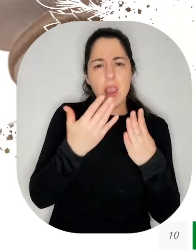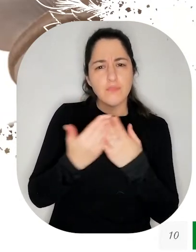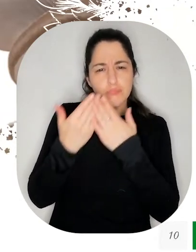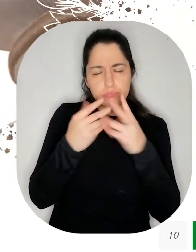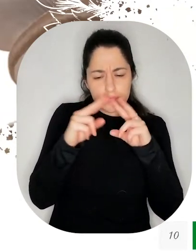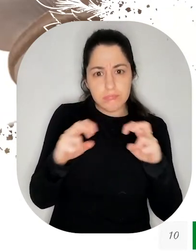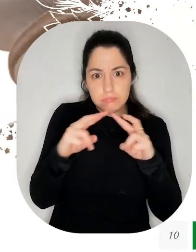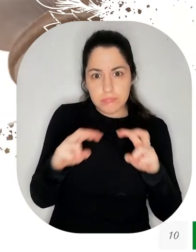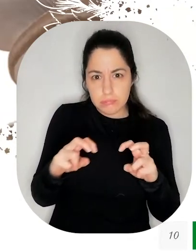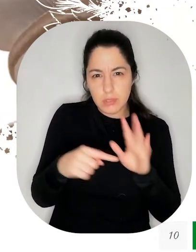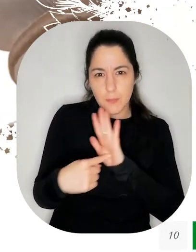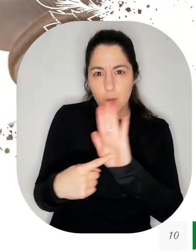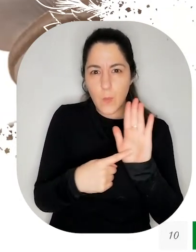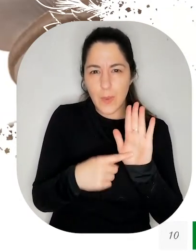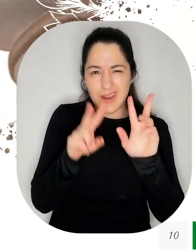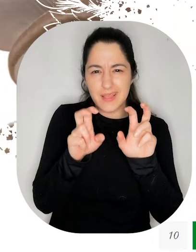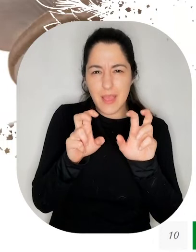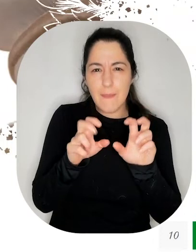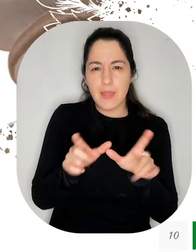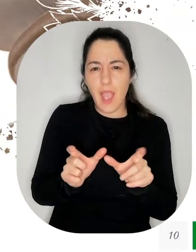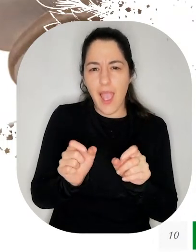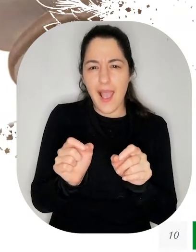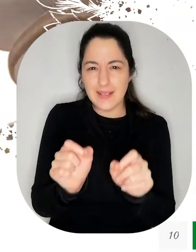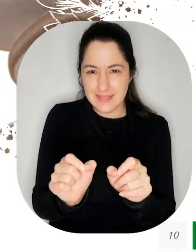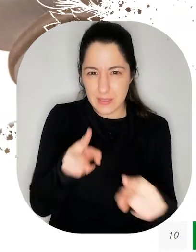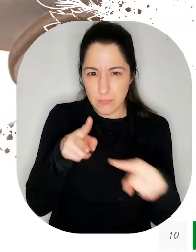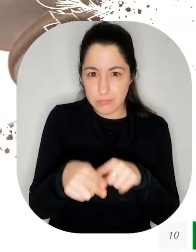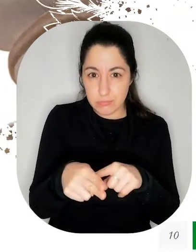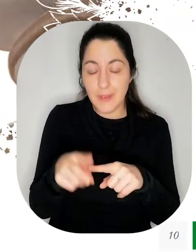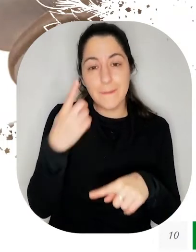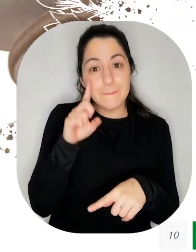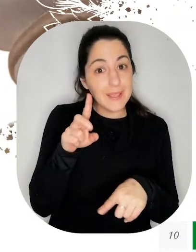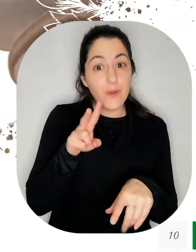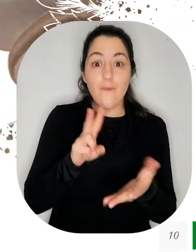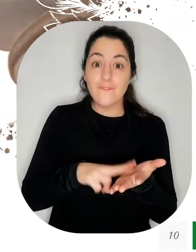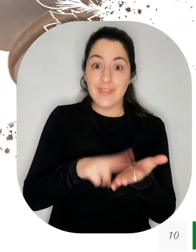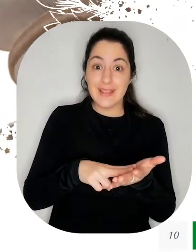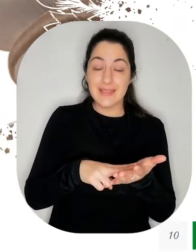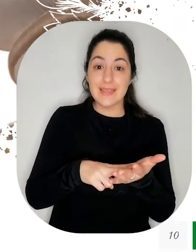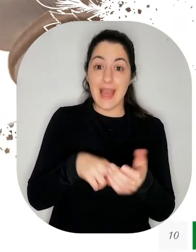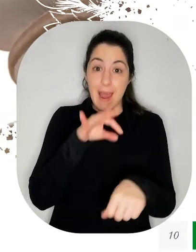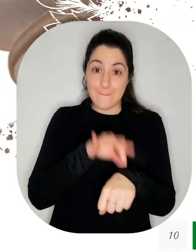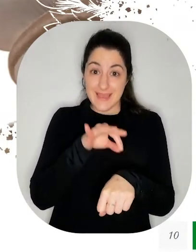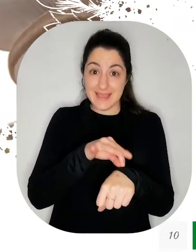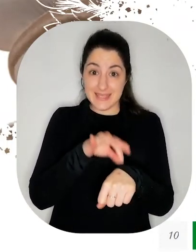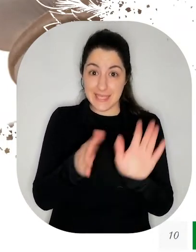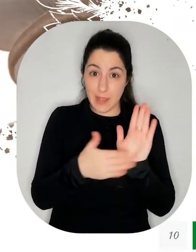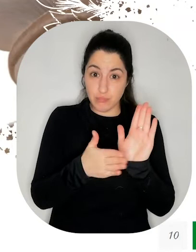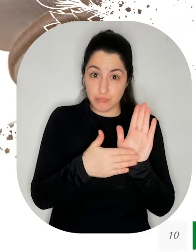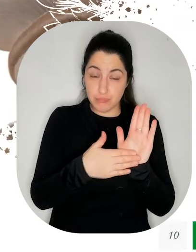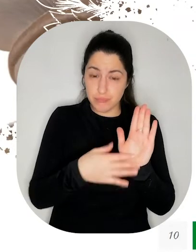estos estudios in vitro que muestran los efectos antitumorales, En realidad, en medicina, lo que